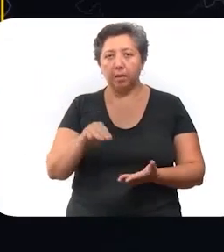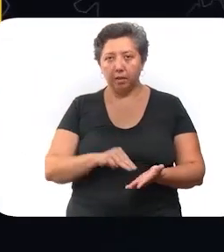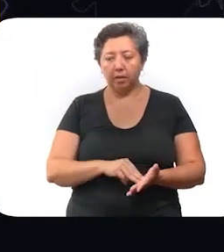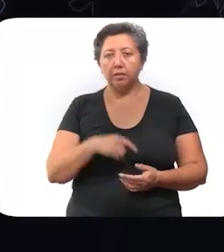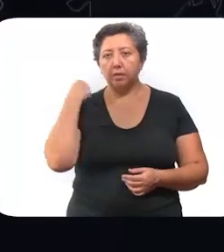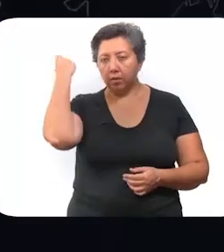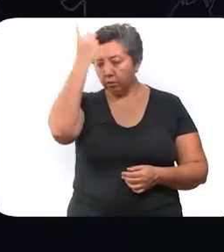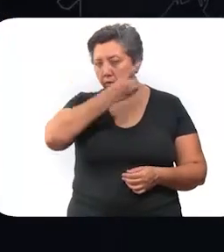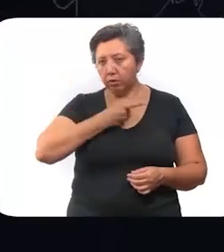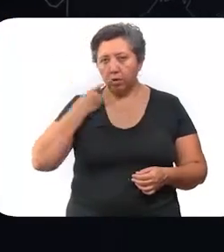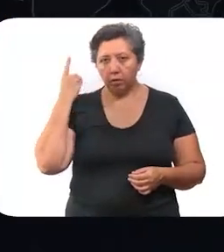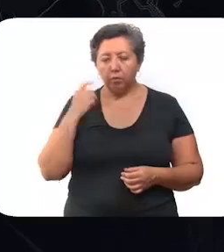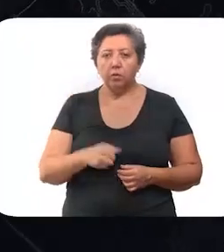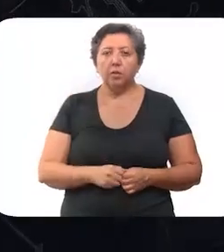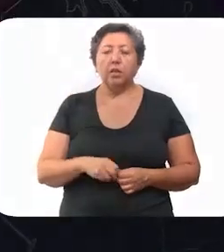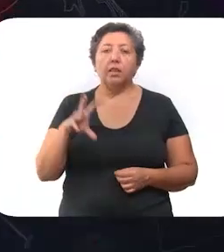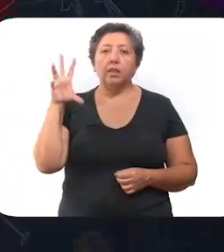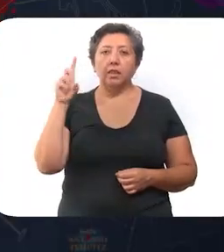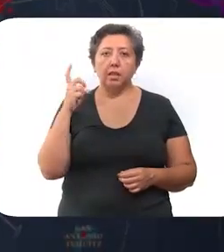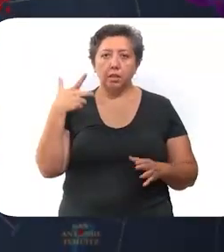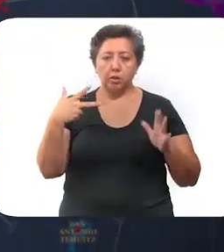en Mérida, se han diagnosticado